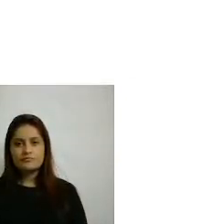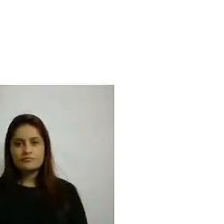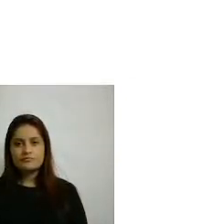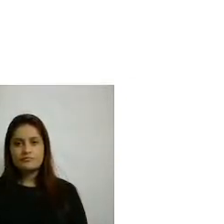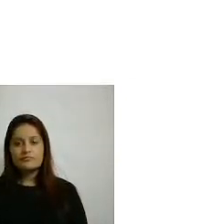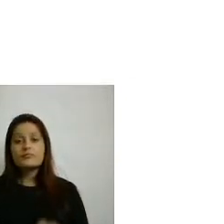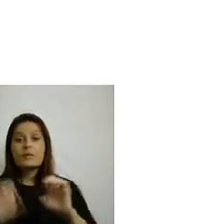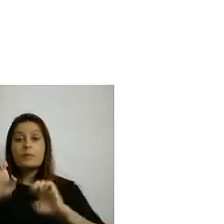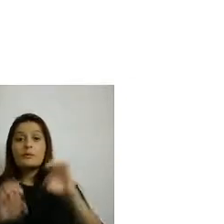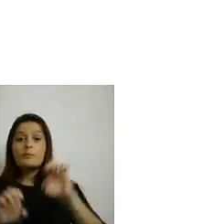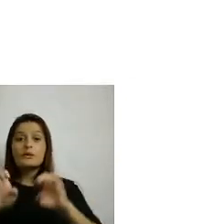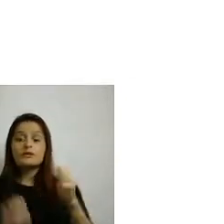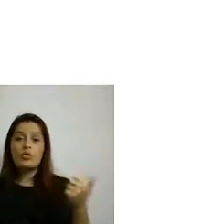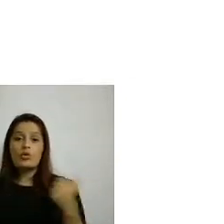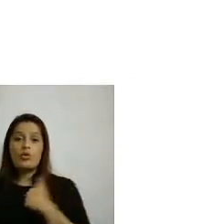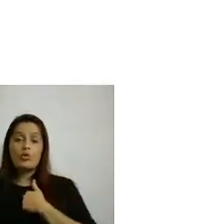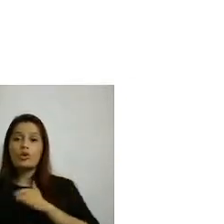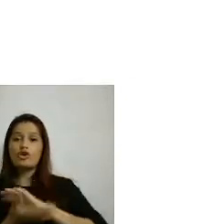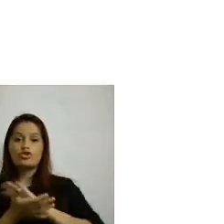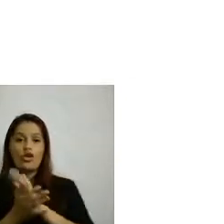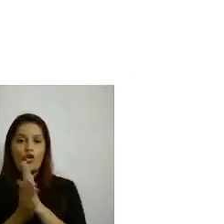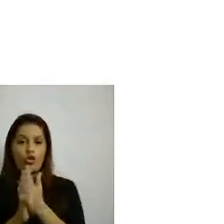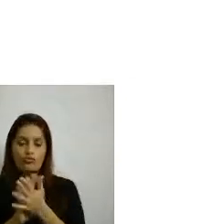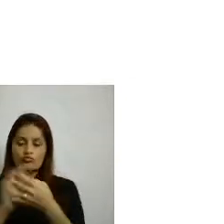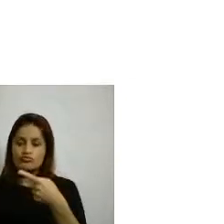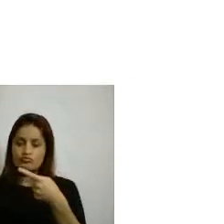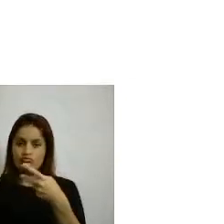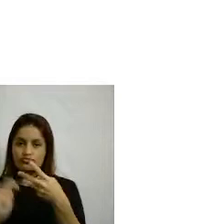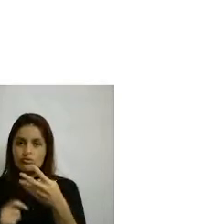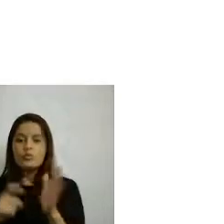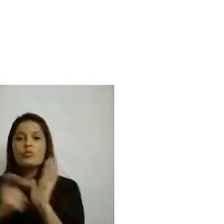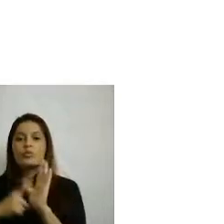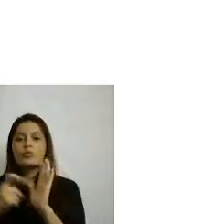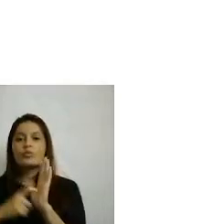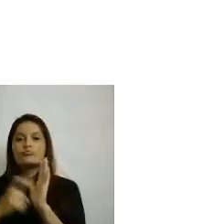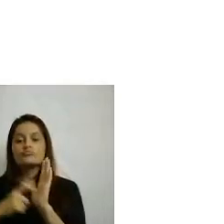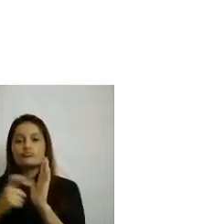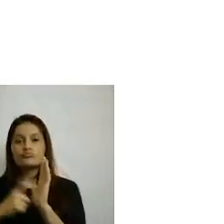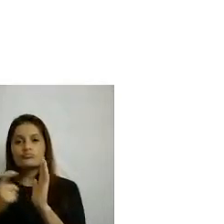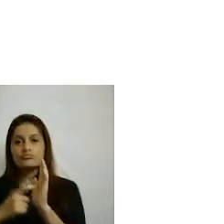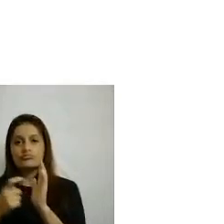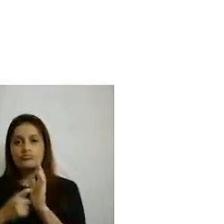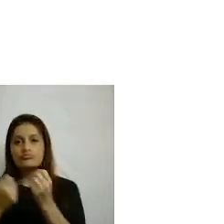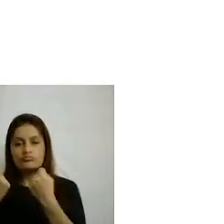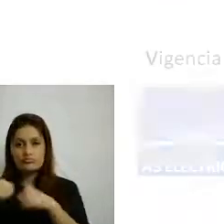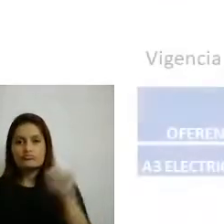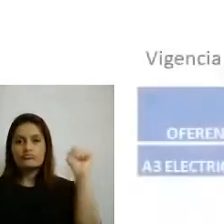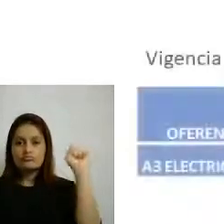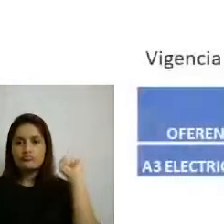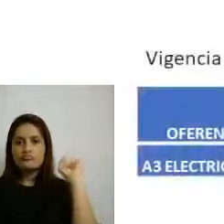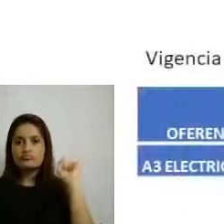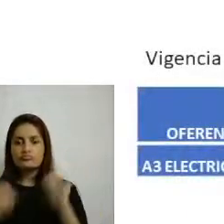La empresa cumple con todo lo solicitado para la evaluación, por lo tanto, se procede al análisis de la oferta, que